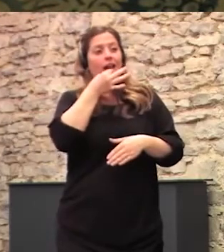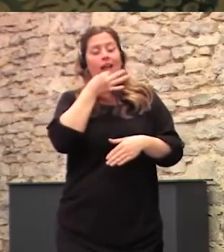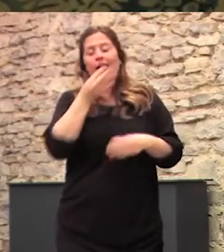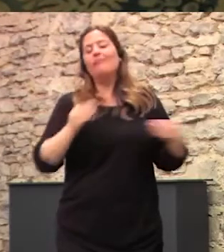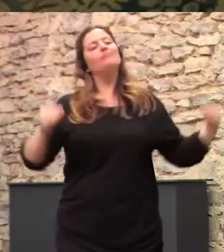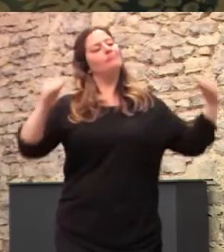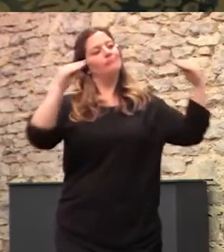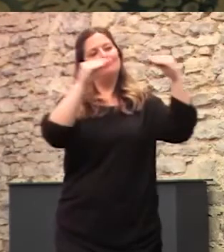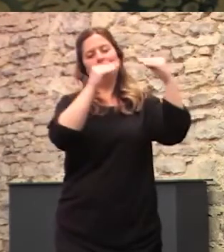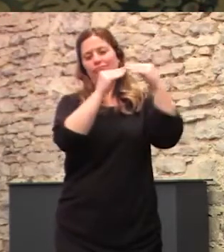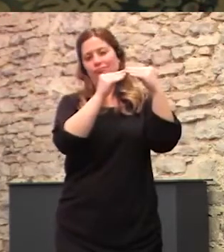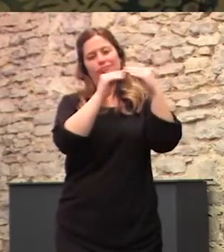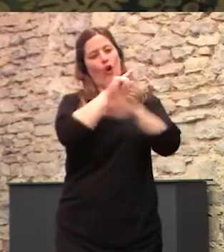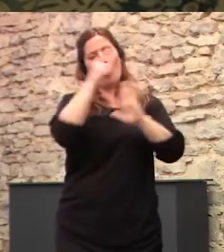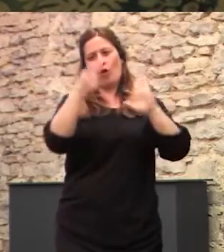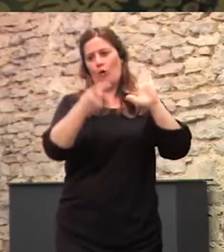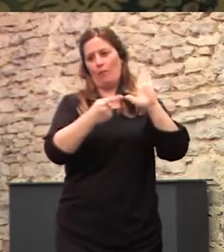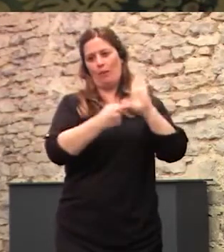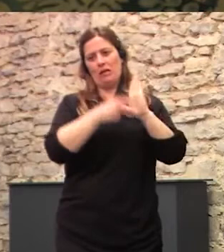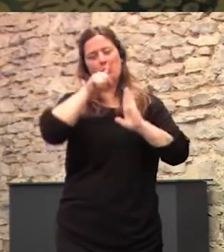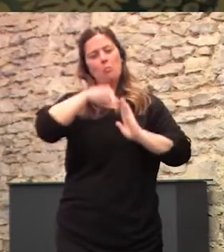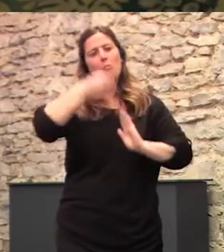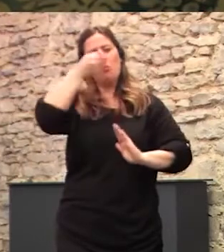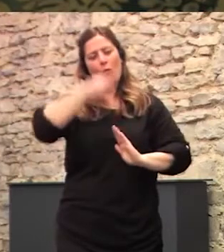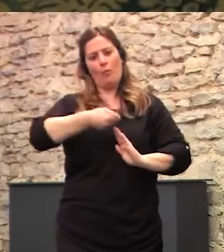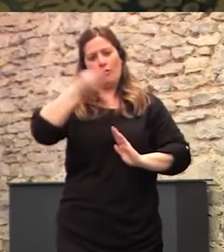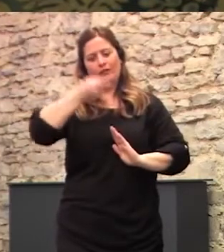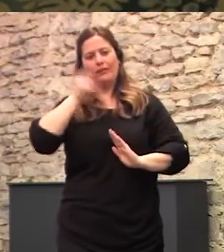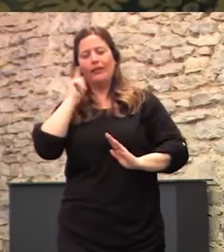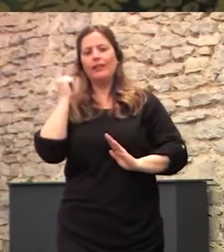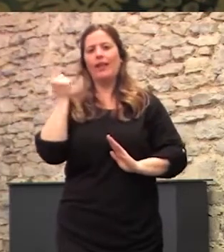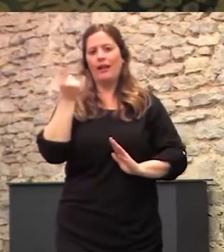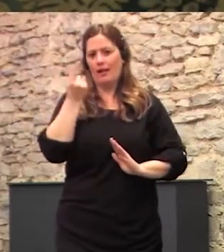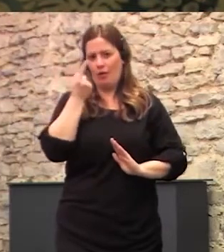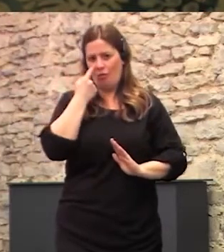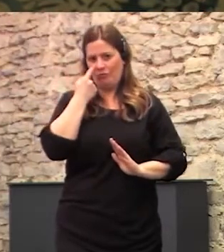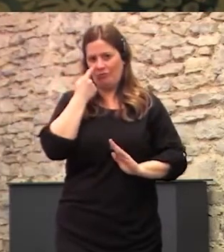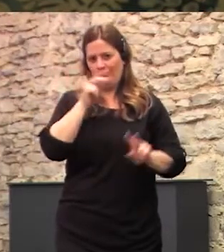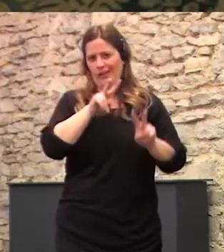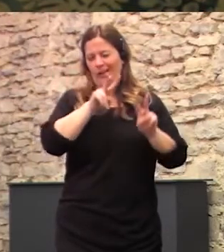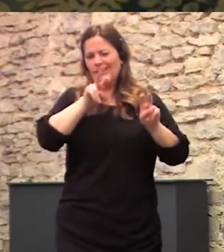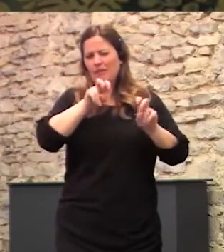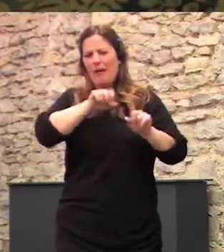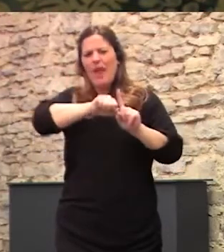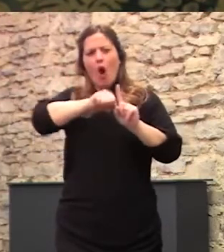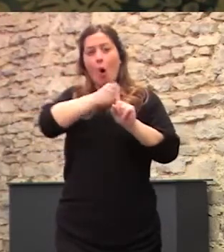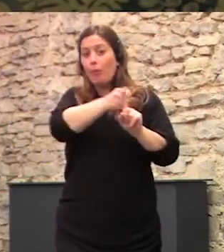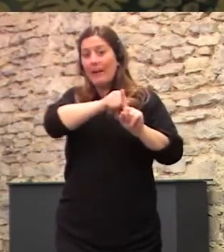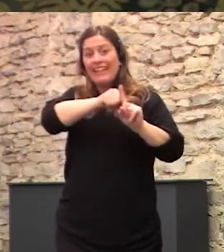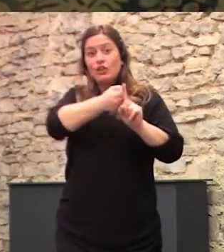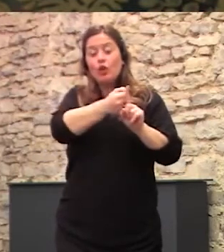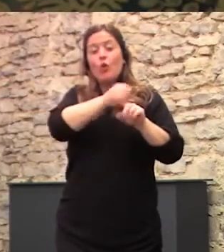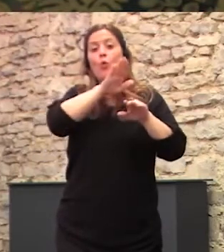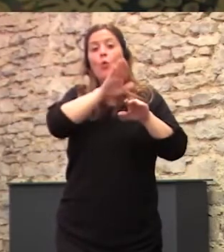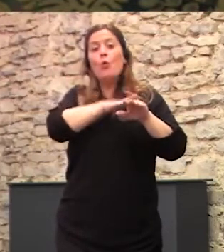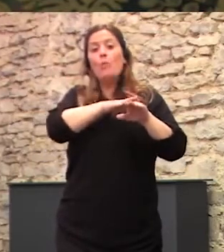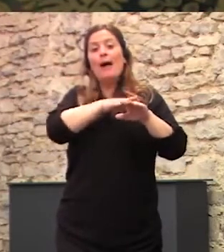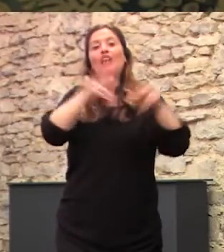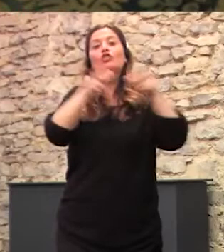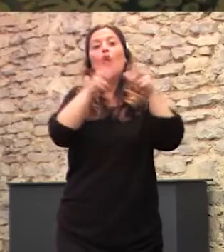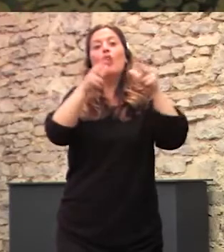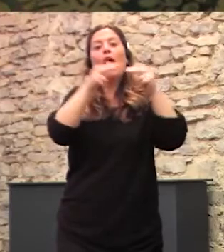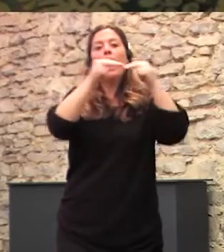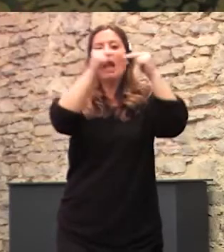súper importante tener en cuenta también esta dimensión de opresión por clase social que existe